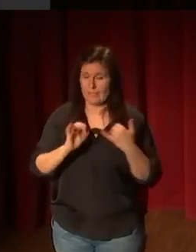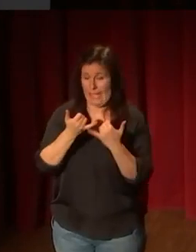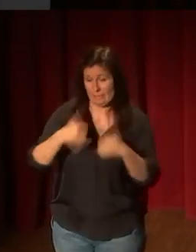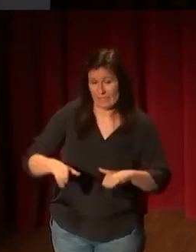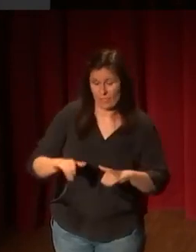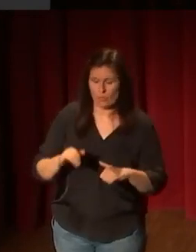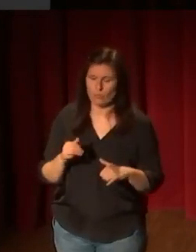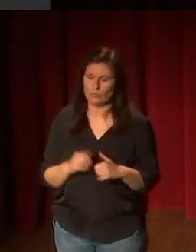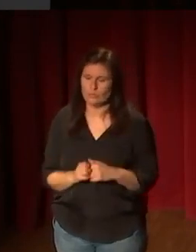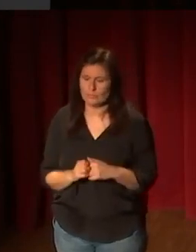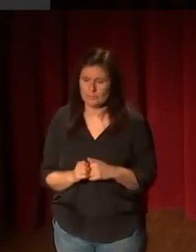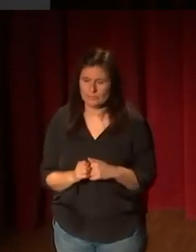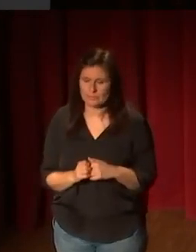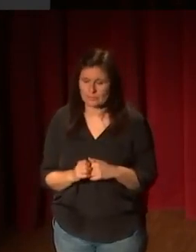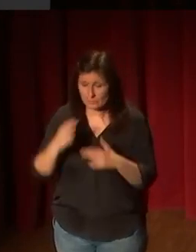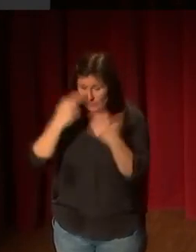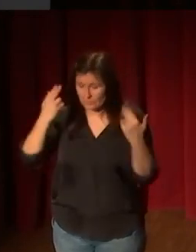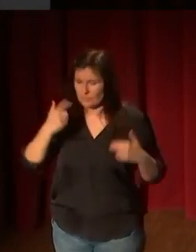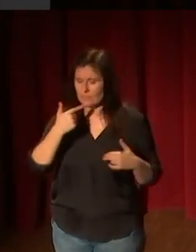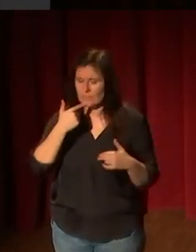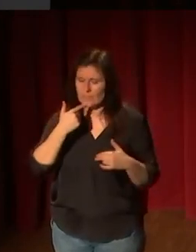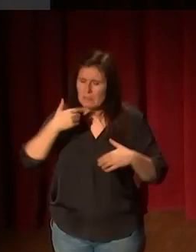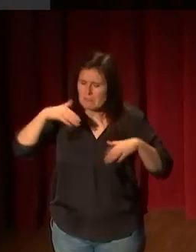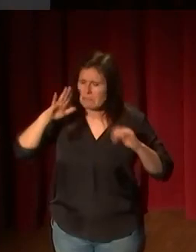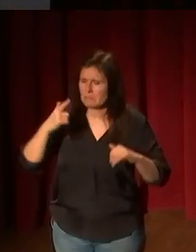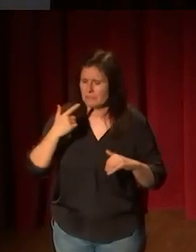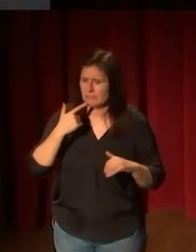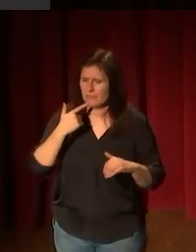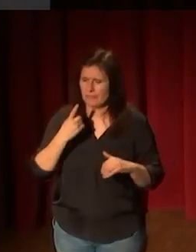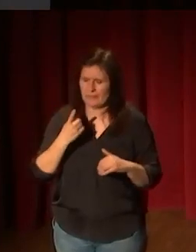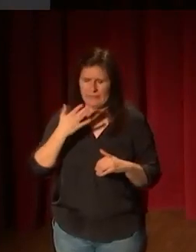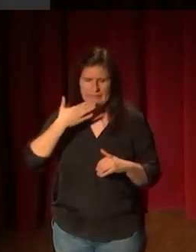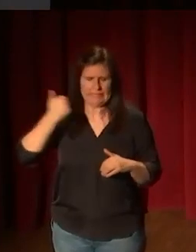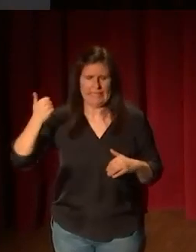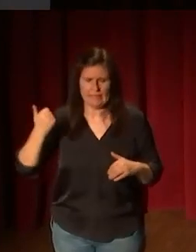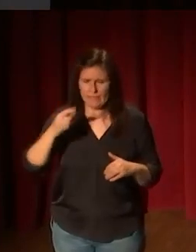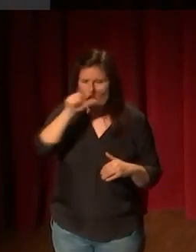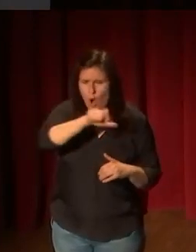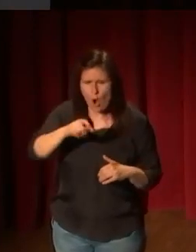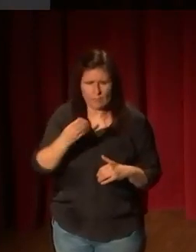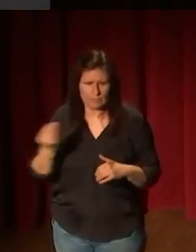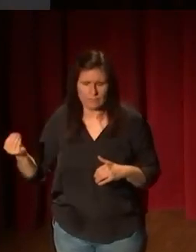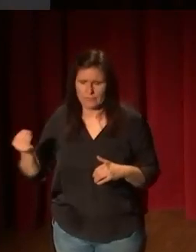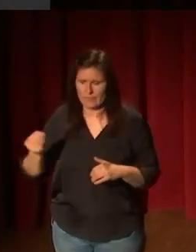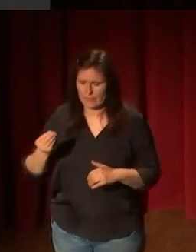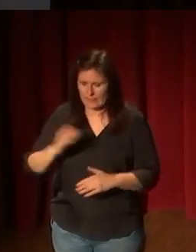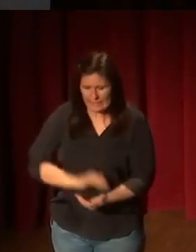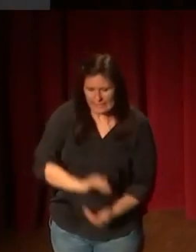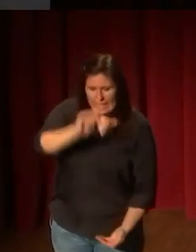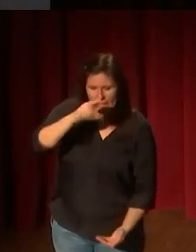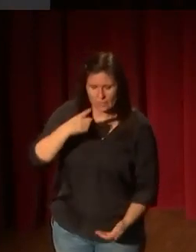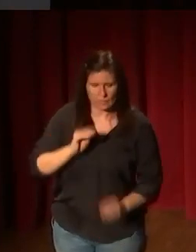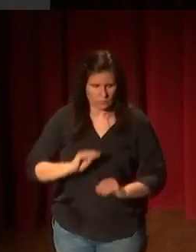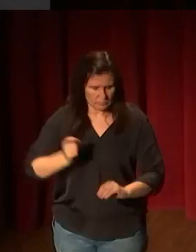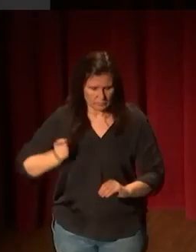escribe lo siguiente sin embargo creer que el arrojo y destreza de una docena de hombres criados desde su niñez en este oficio